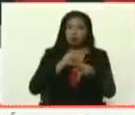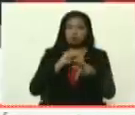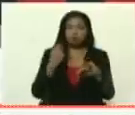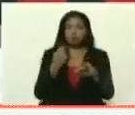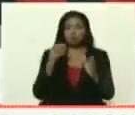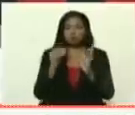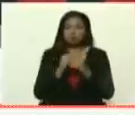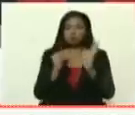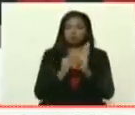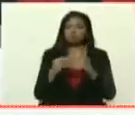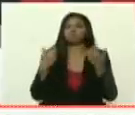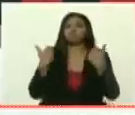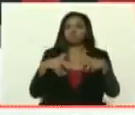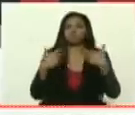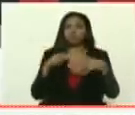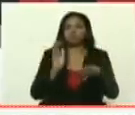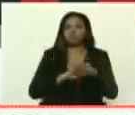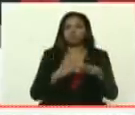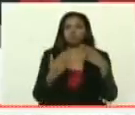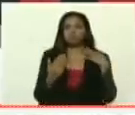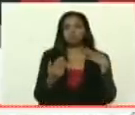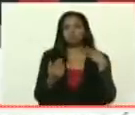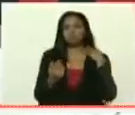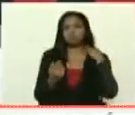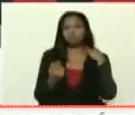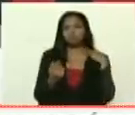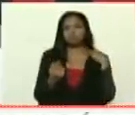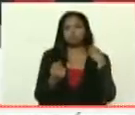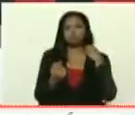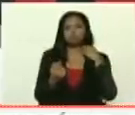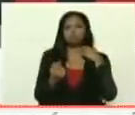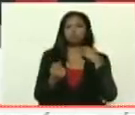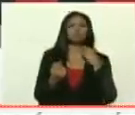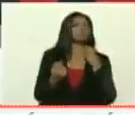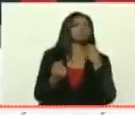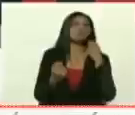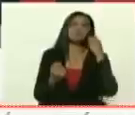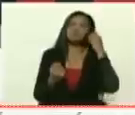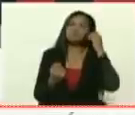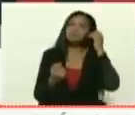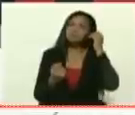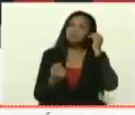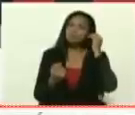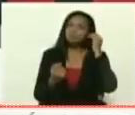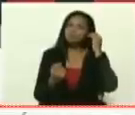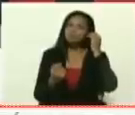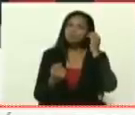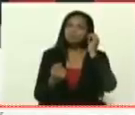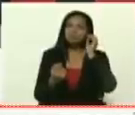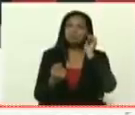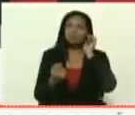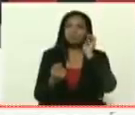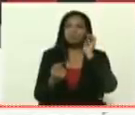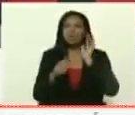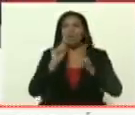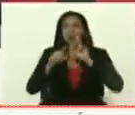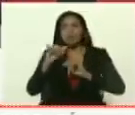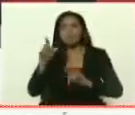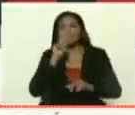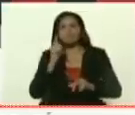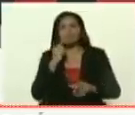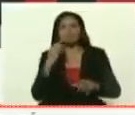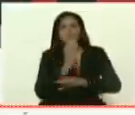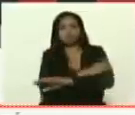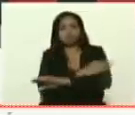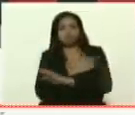protesta por, bueno, algún lenguaje destemplado, algunas mentiras que se han informado de algunos sectores de la